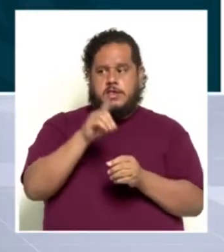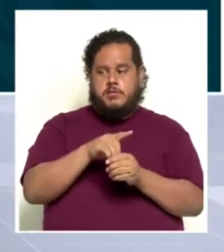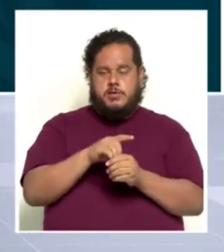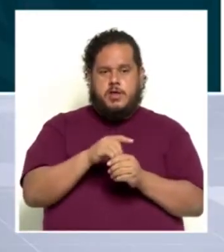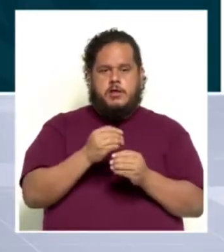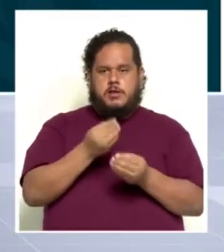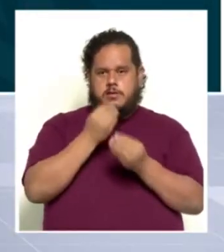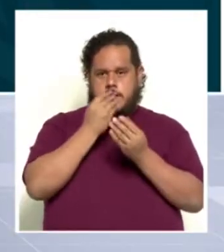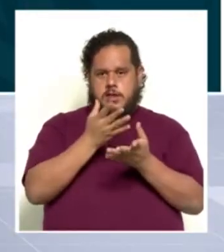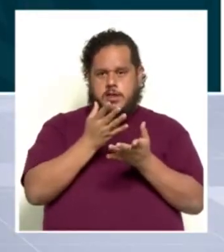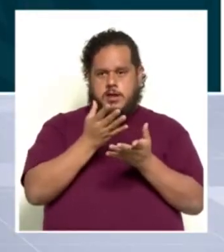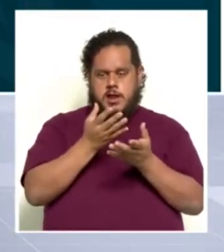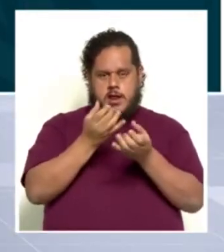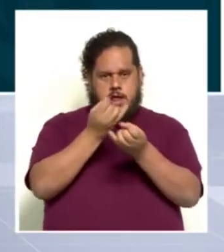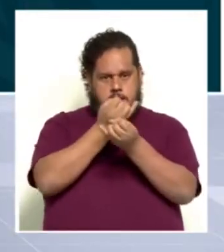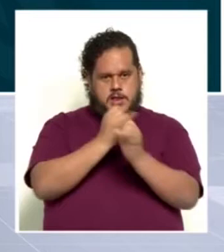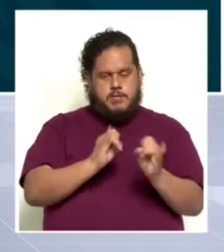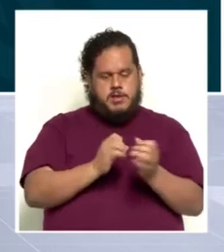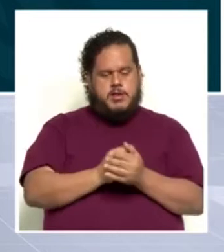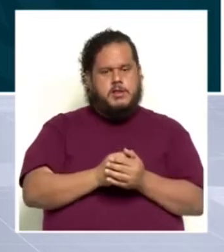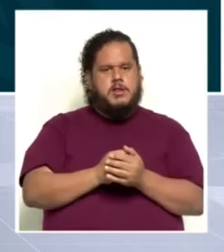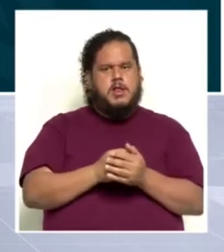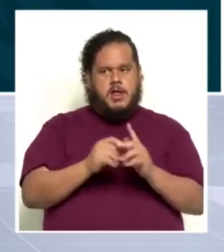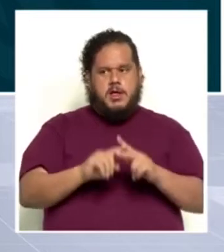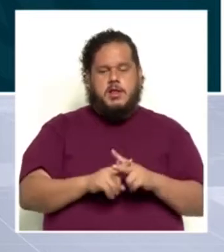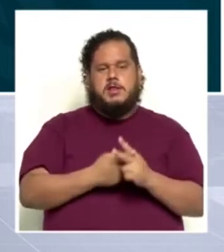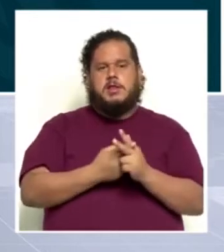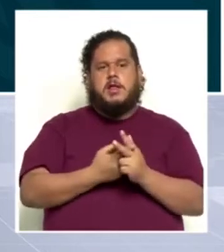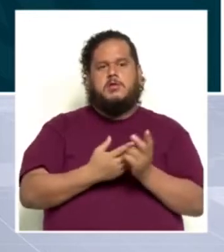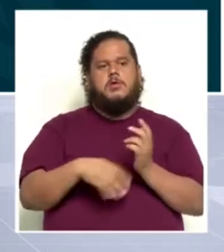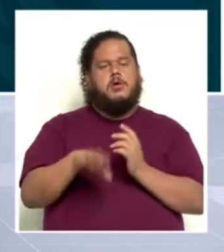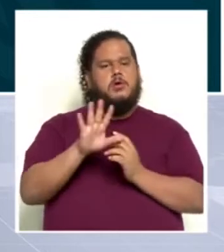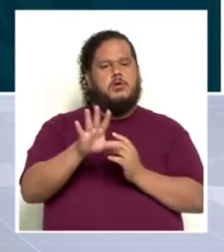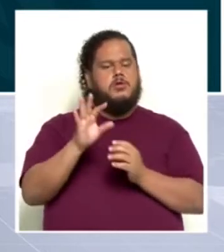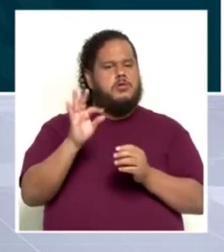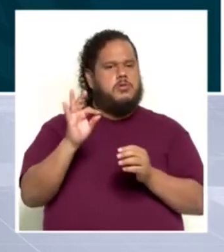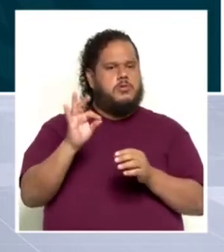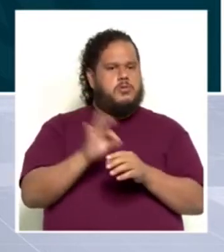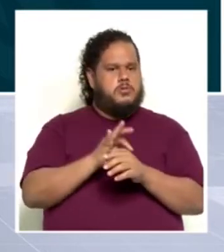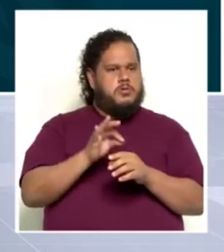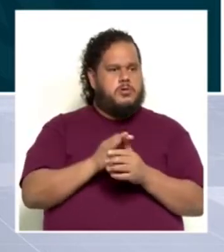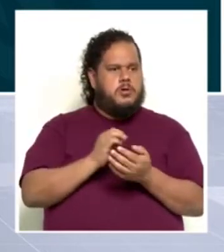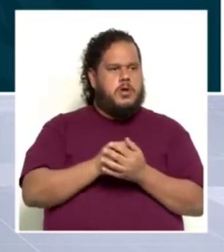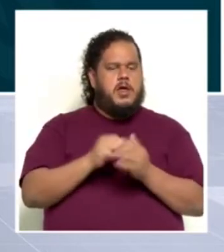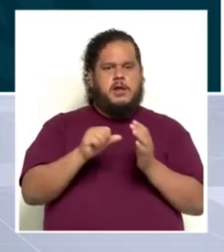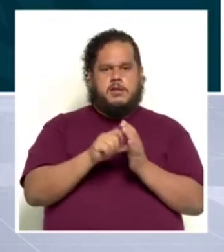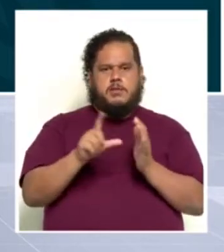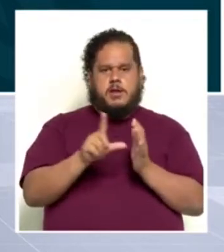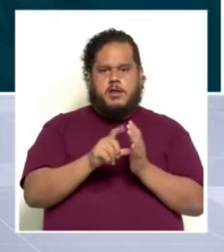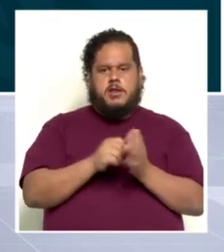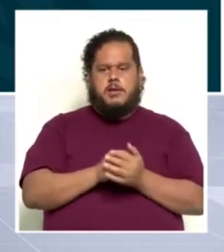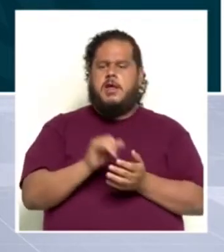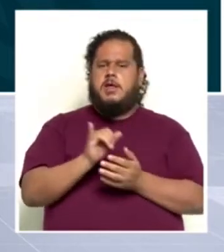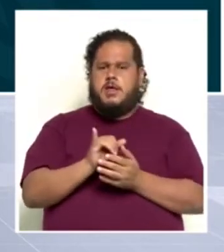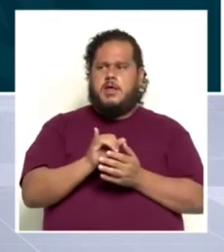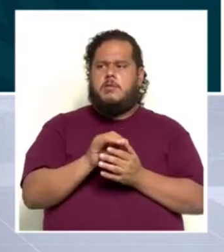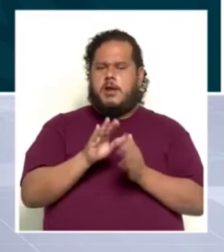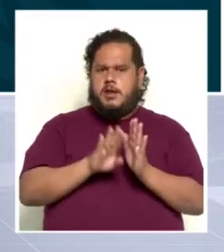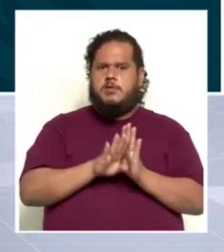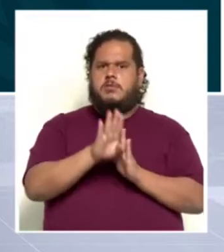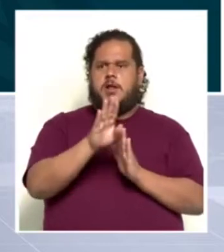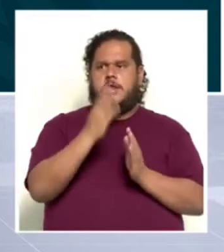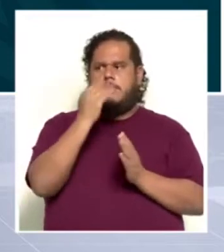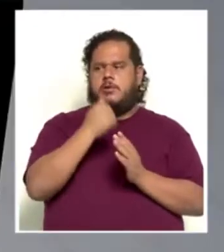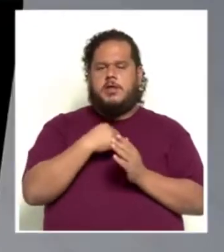que se declaran independientes, nomás arrancando su función en la Asamblea Legislativa, también es muy alta.